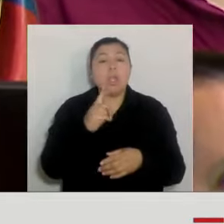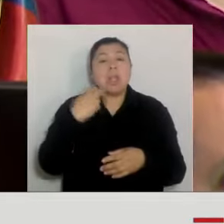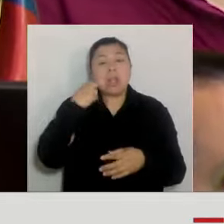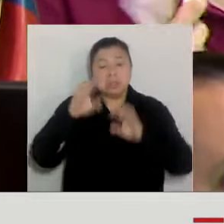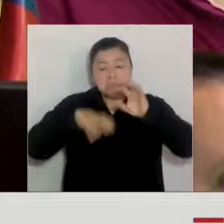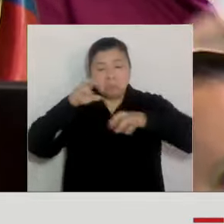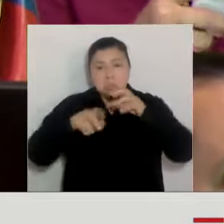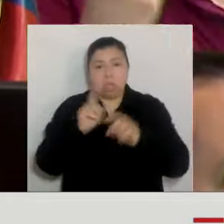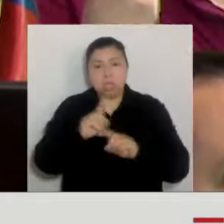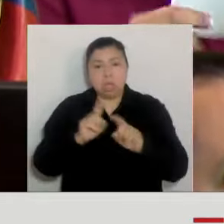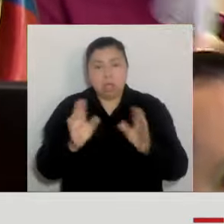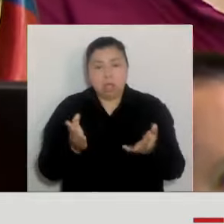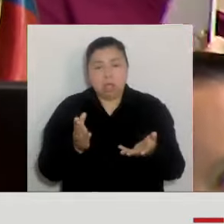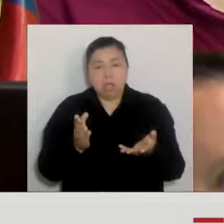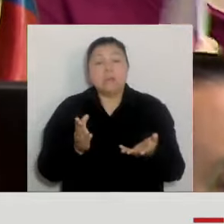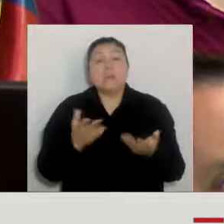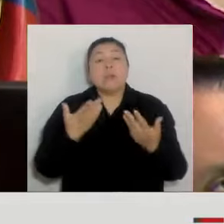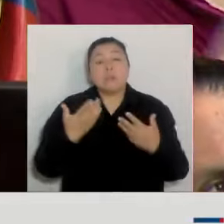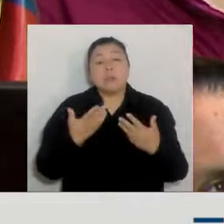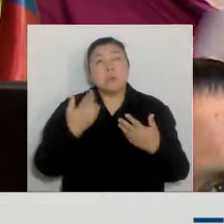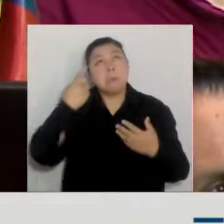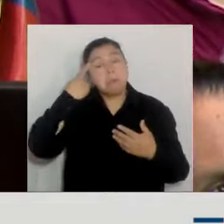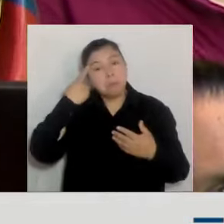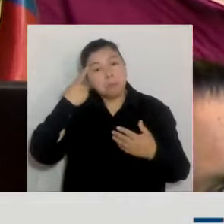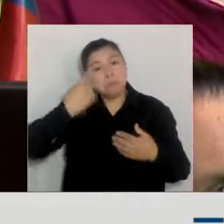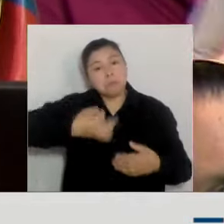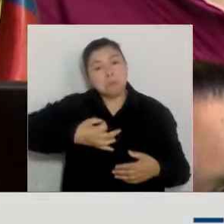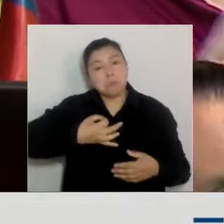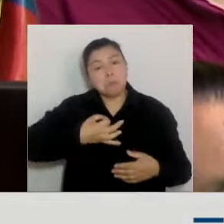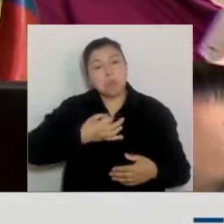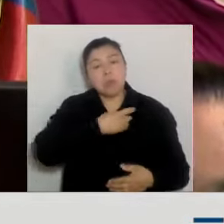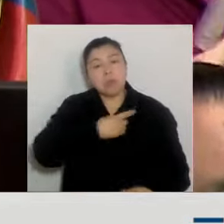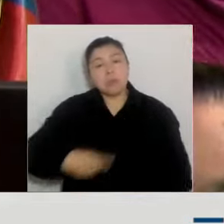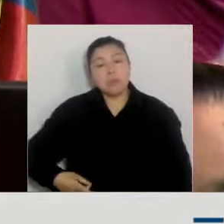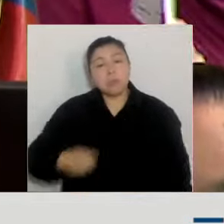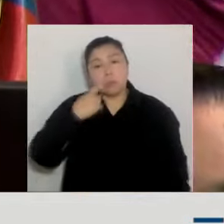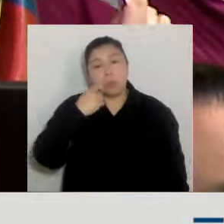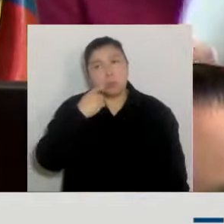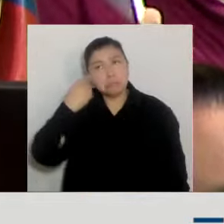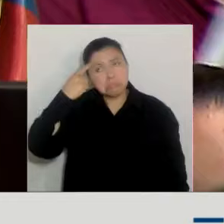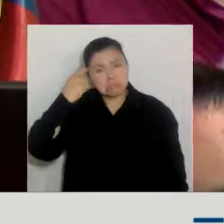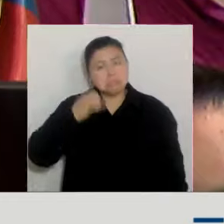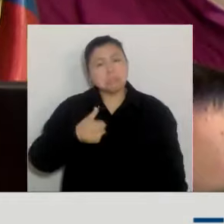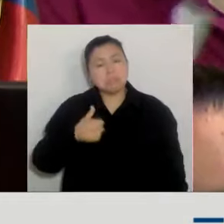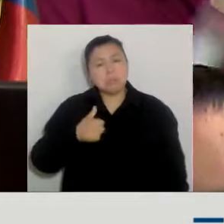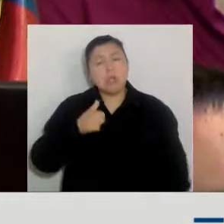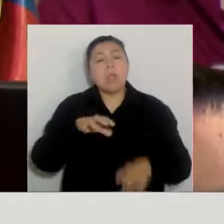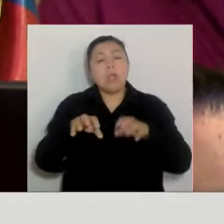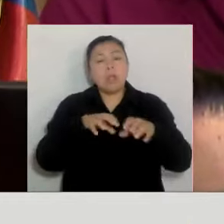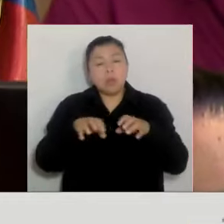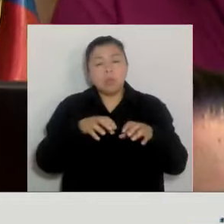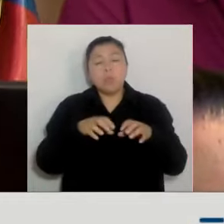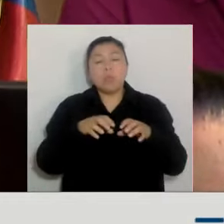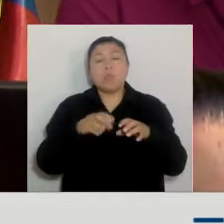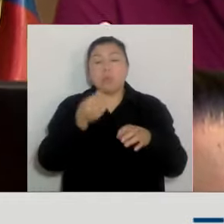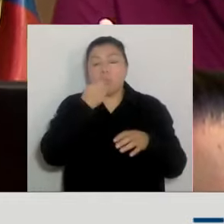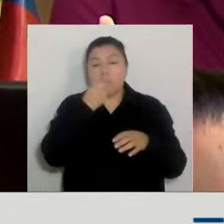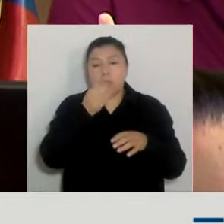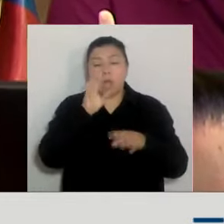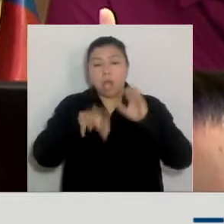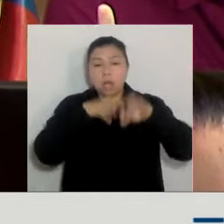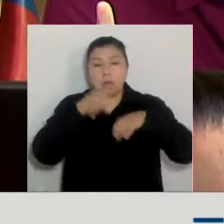Asimismo también pareciera ser razonable eh lo que el mismo diputado señalaba en términos de que los productos de origen animal eh debieran